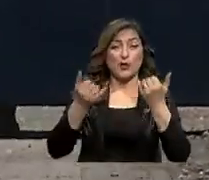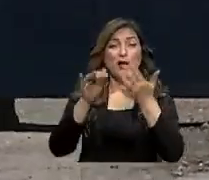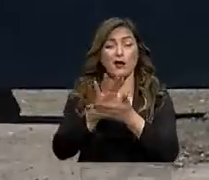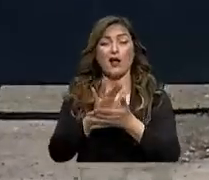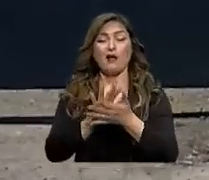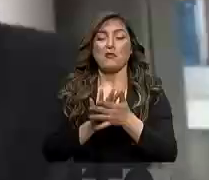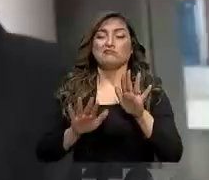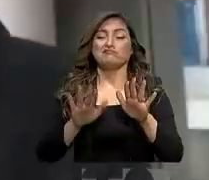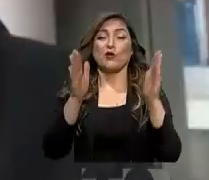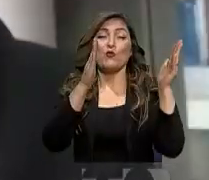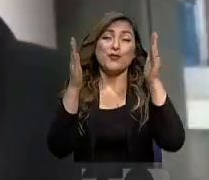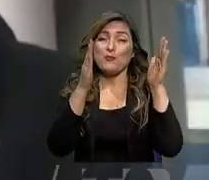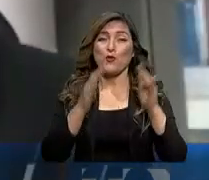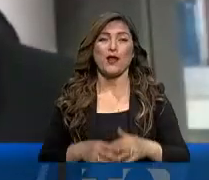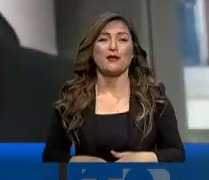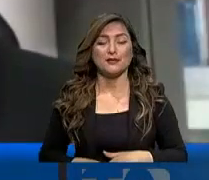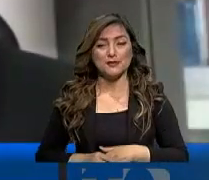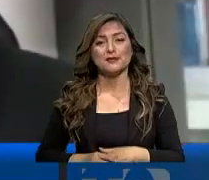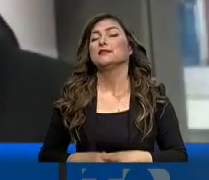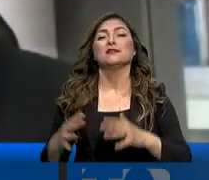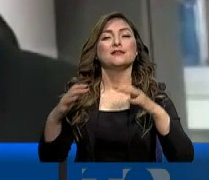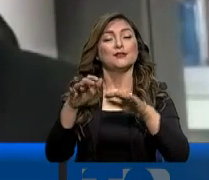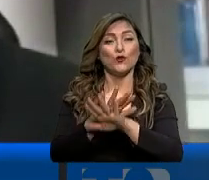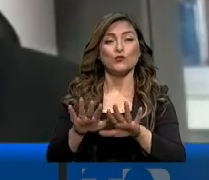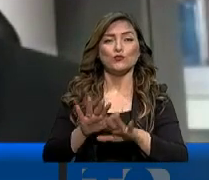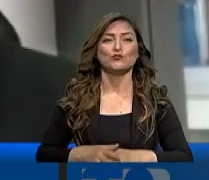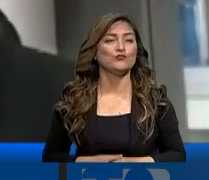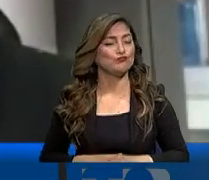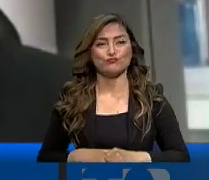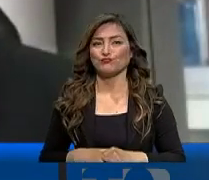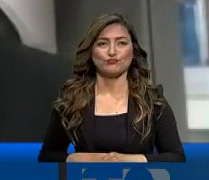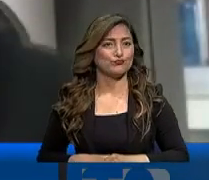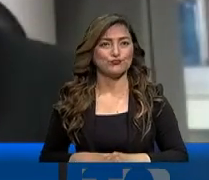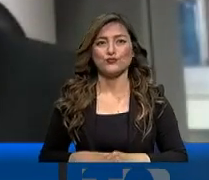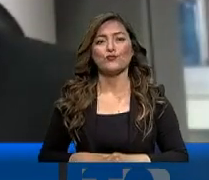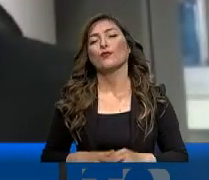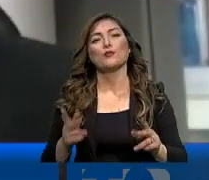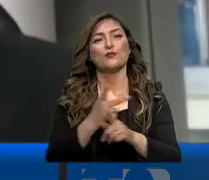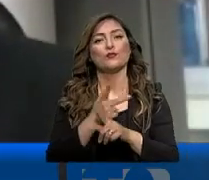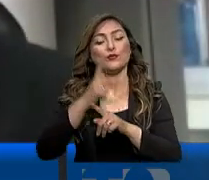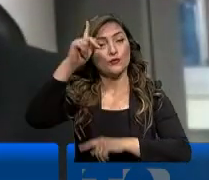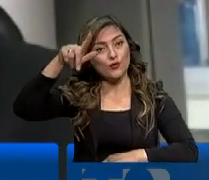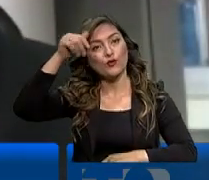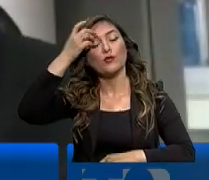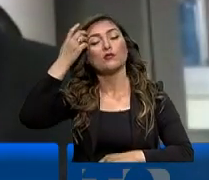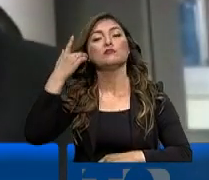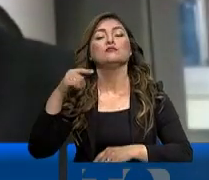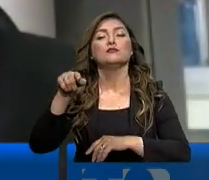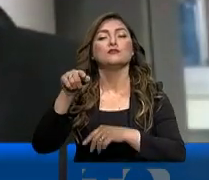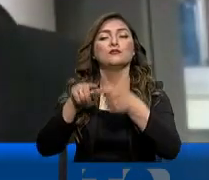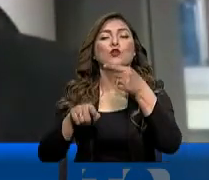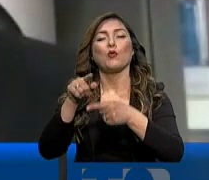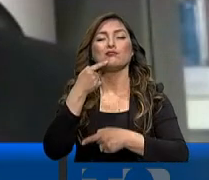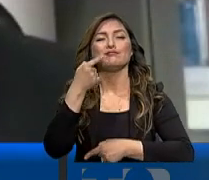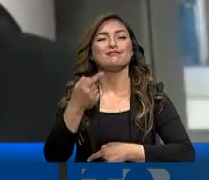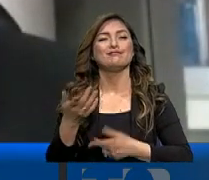sea momentánea. Pensar que la guerra ha terminado es algo absolutamente absurdo. Entonces el gobierno